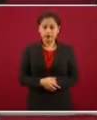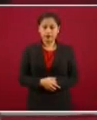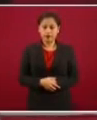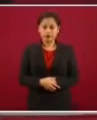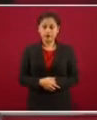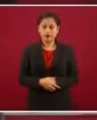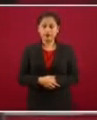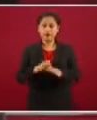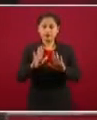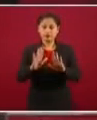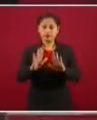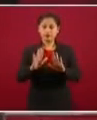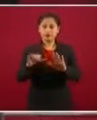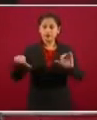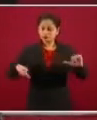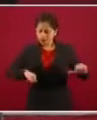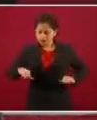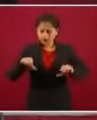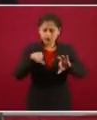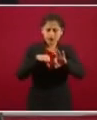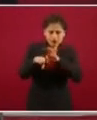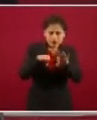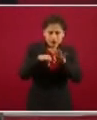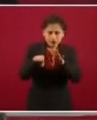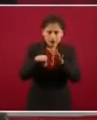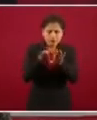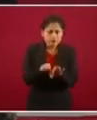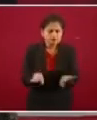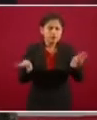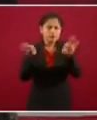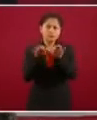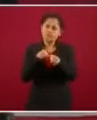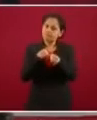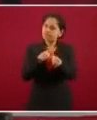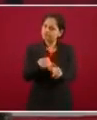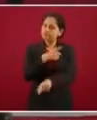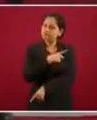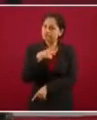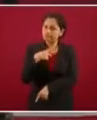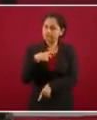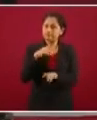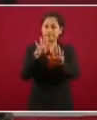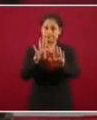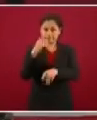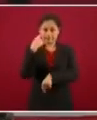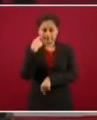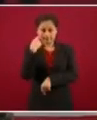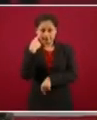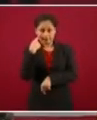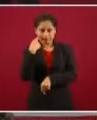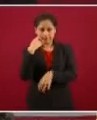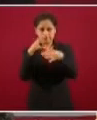Ahora veamos cuáles son las actividades esenciales que no se pueden parar. Y aquí explico también cuál es la razón por la que no deben